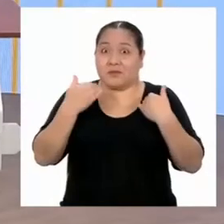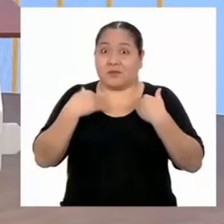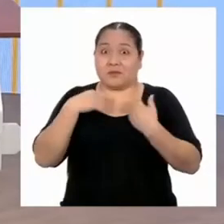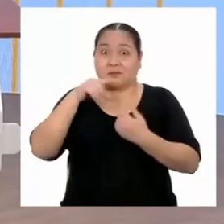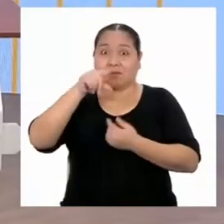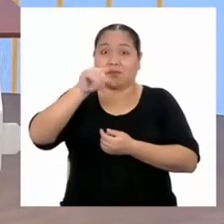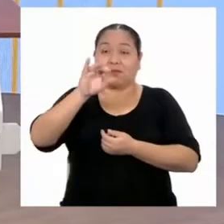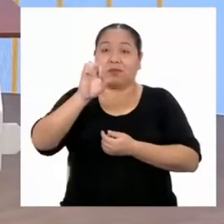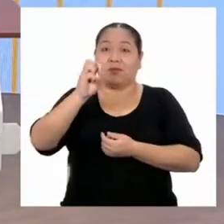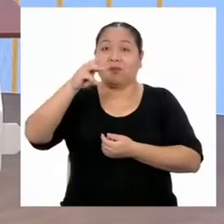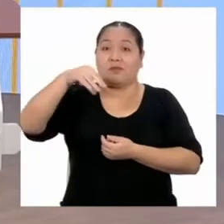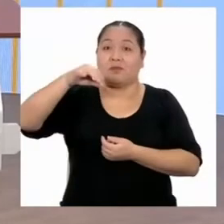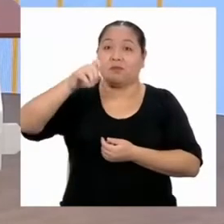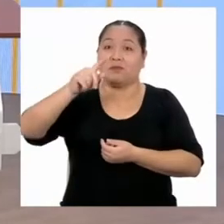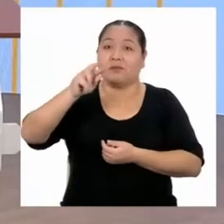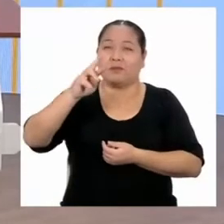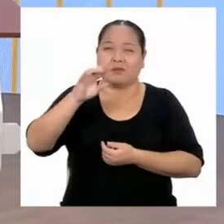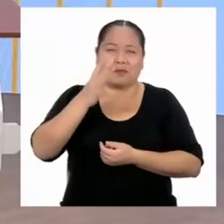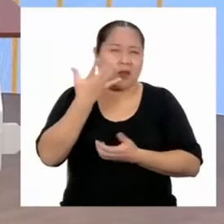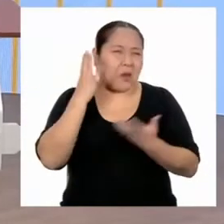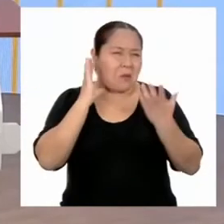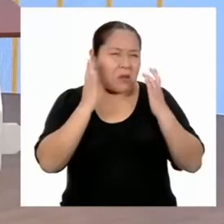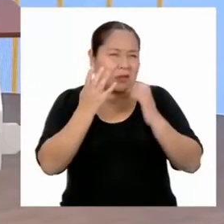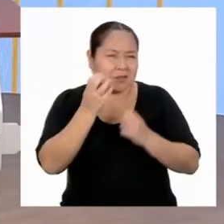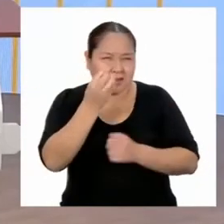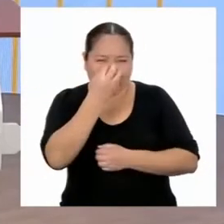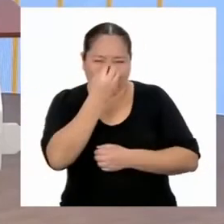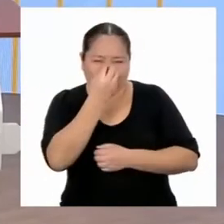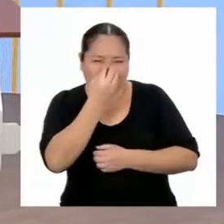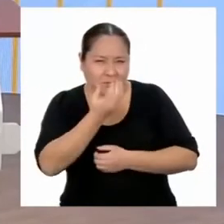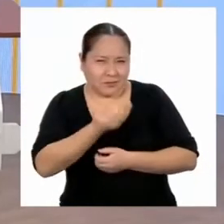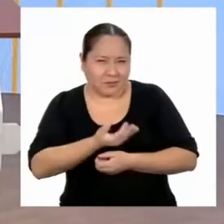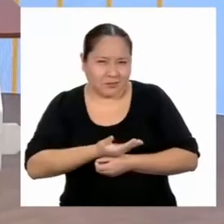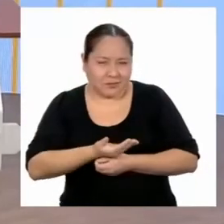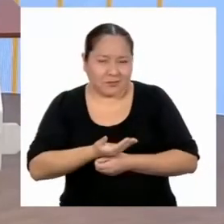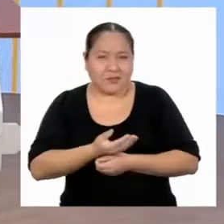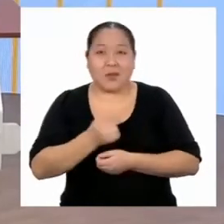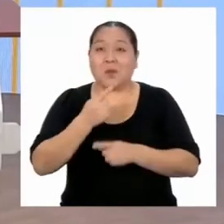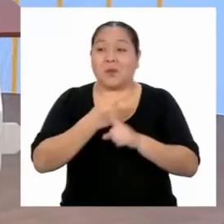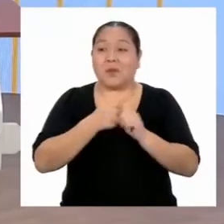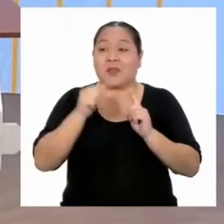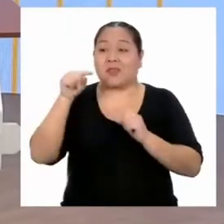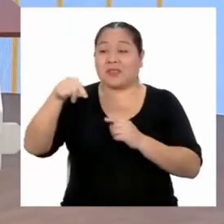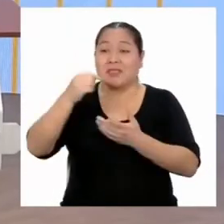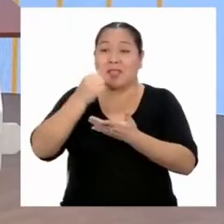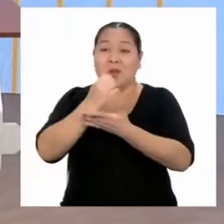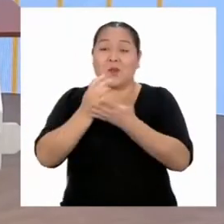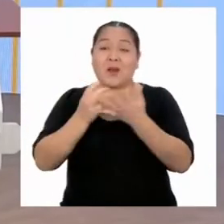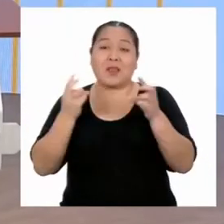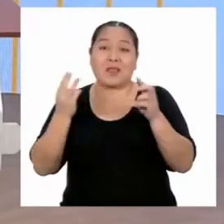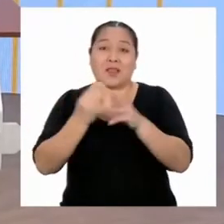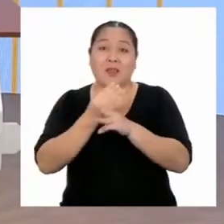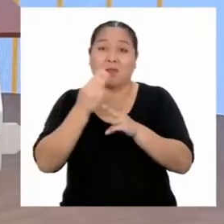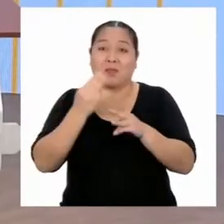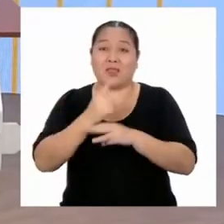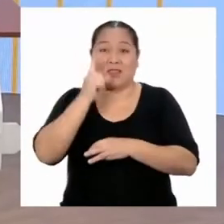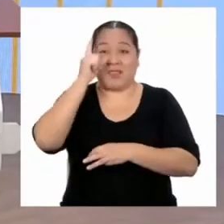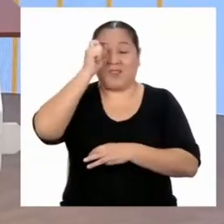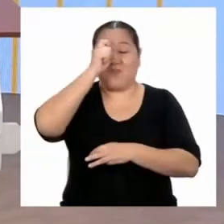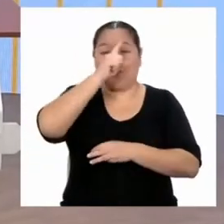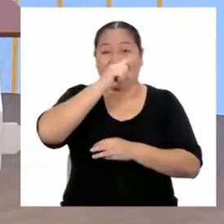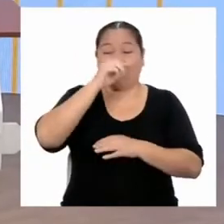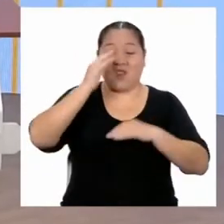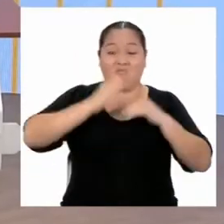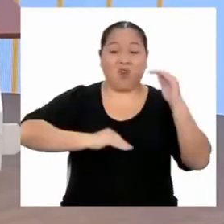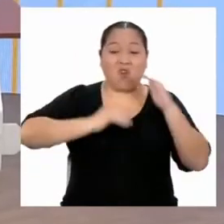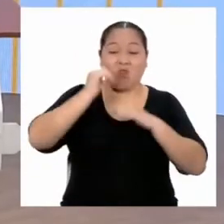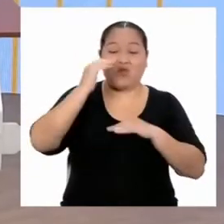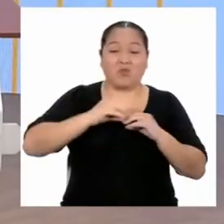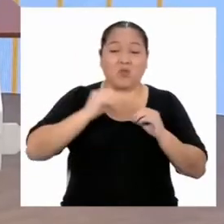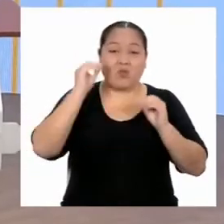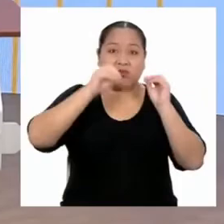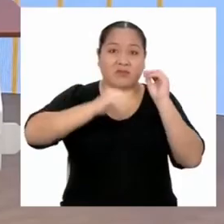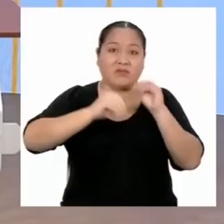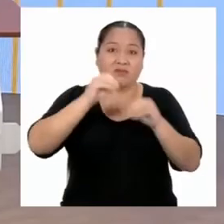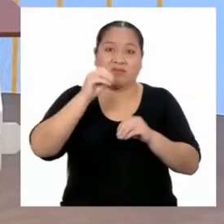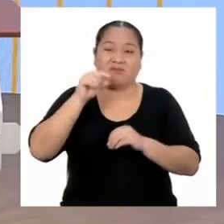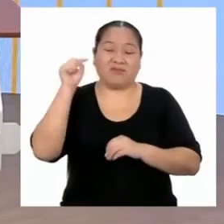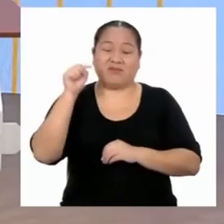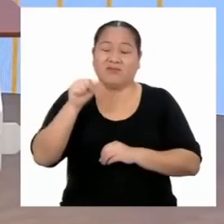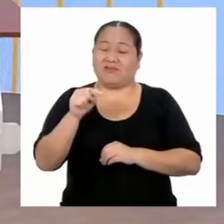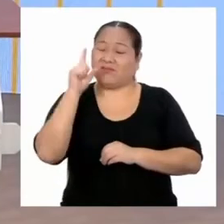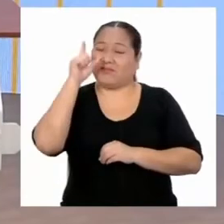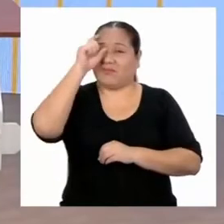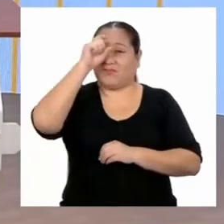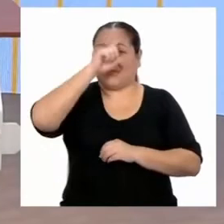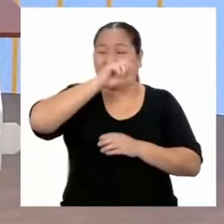puede sonar gracioso, pero sin esta rama de la matemática nos costaría mucho más construir o fabricar cosas. Sería más